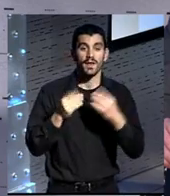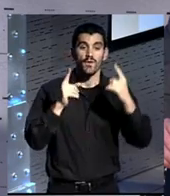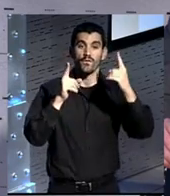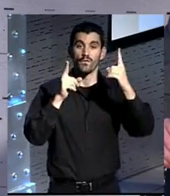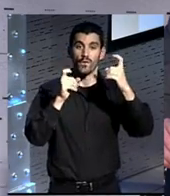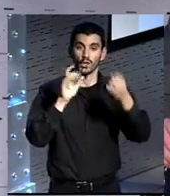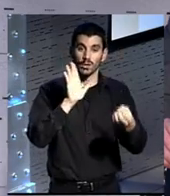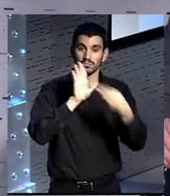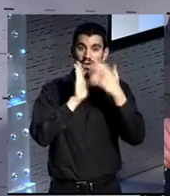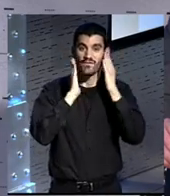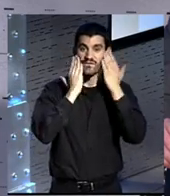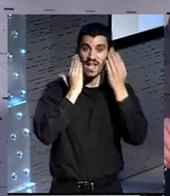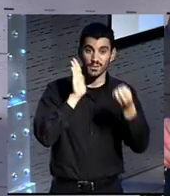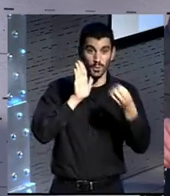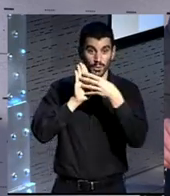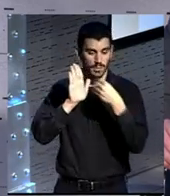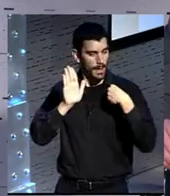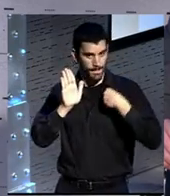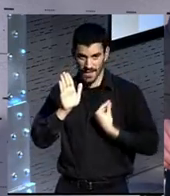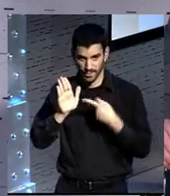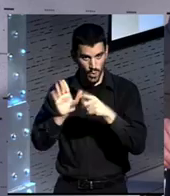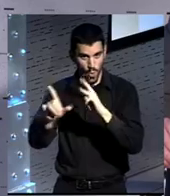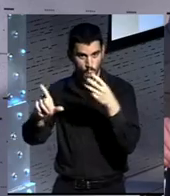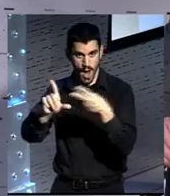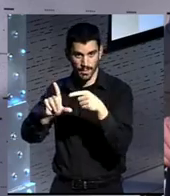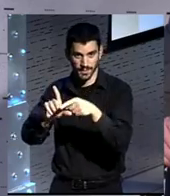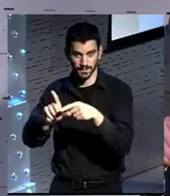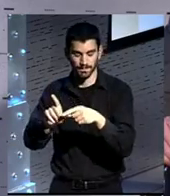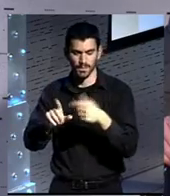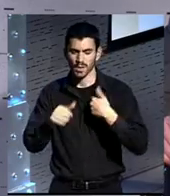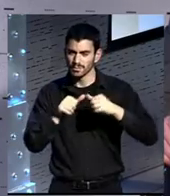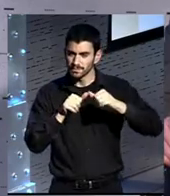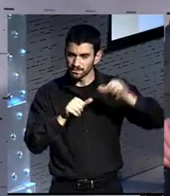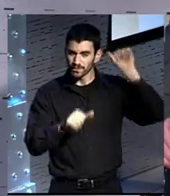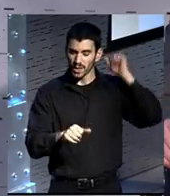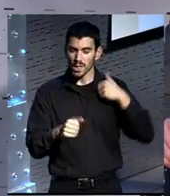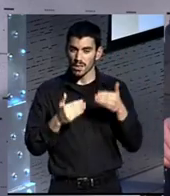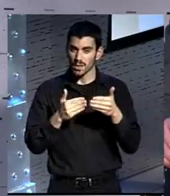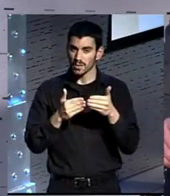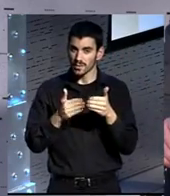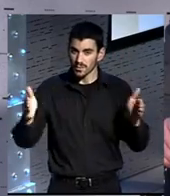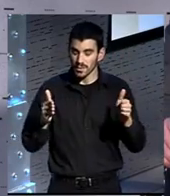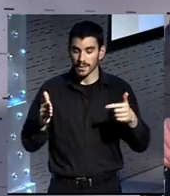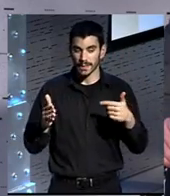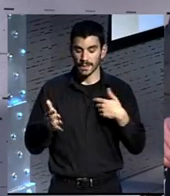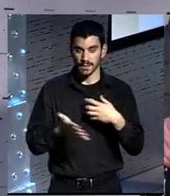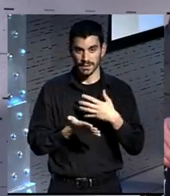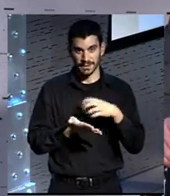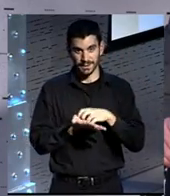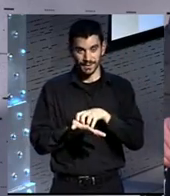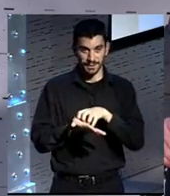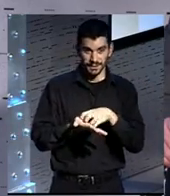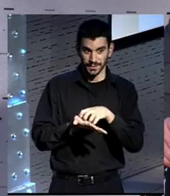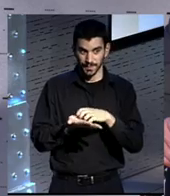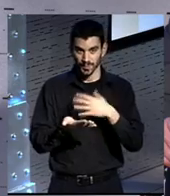Facebook. La verdad es que cuando lo lanzamos, yo reconozco que tenía un poco la duda de si los clientes iban a ser capaces de hacer el